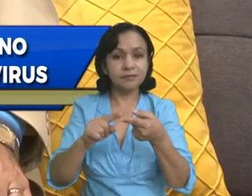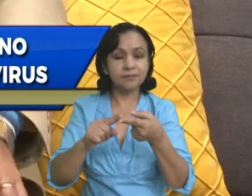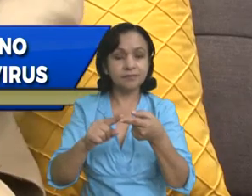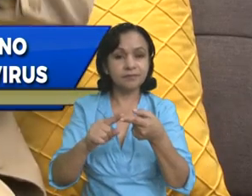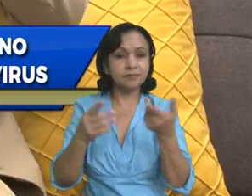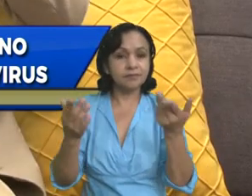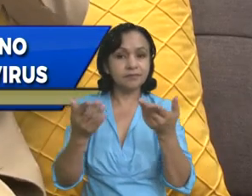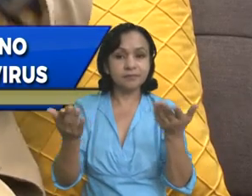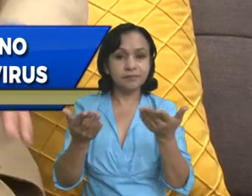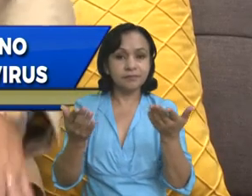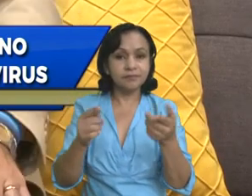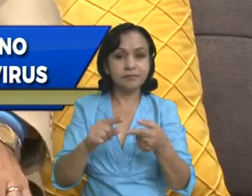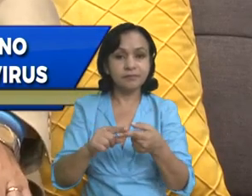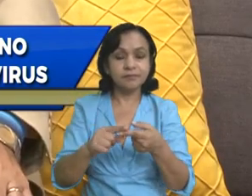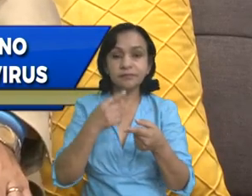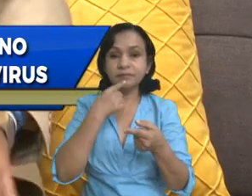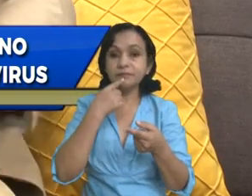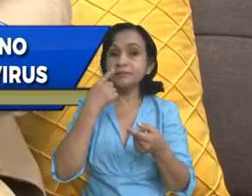mera,